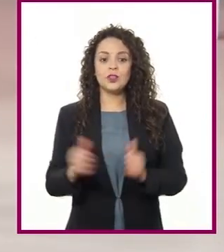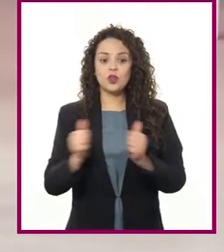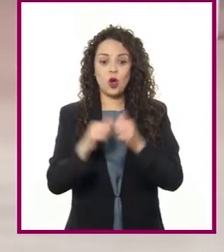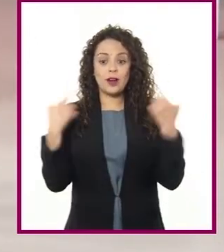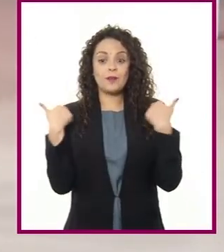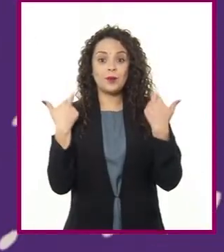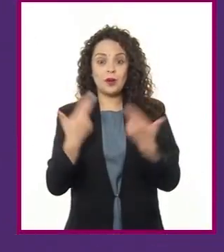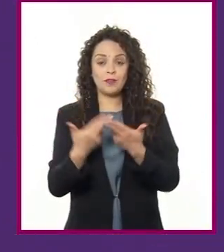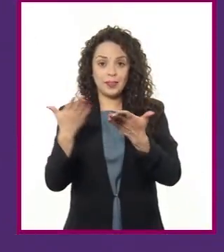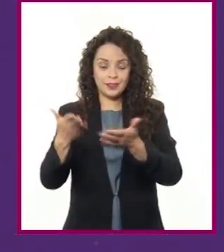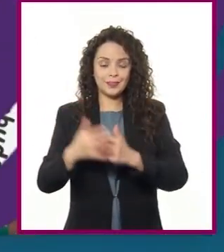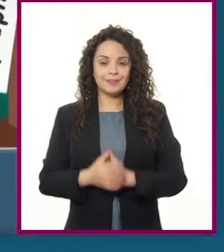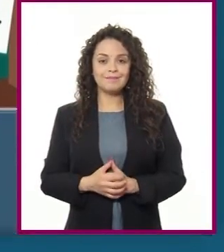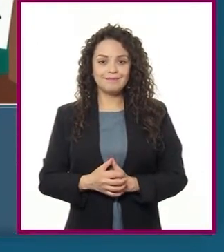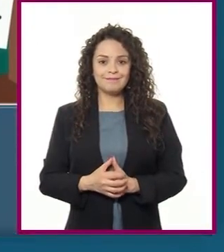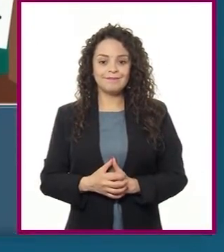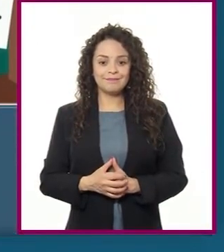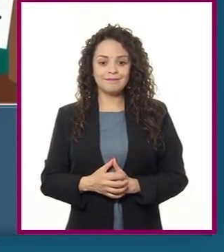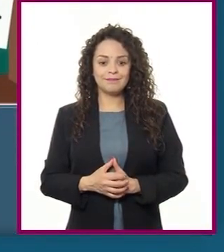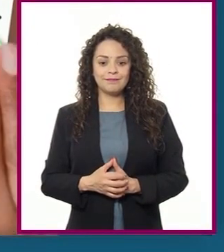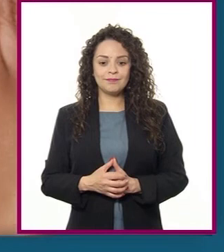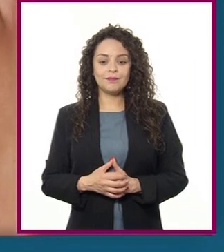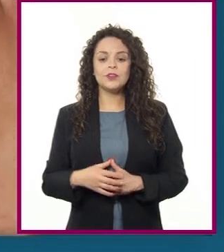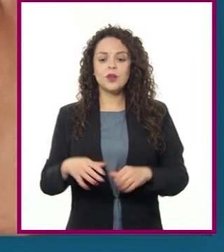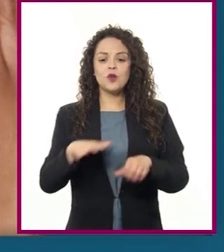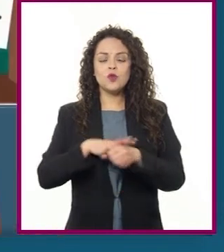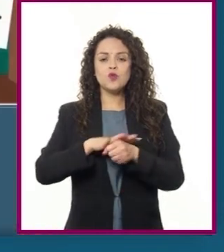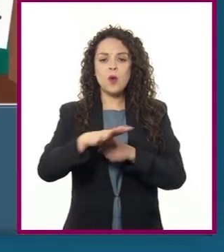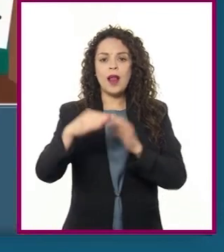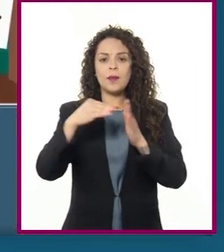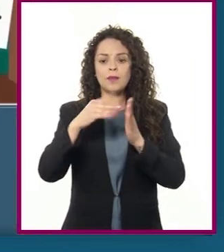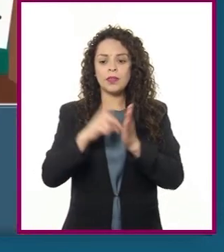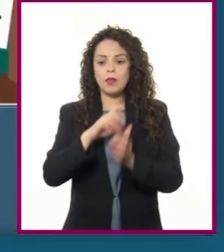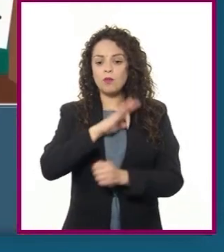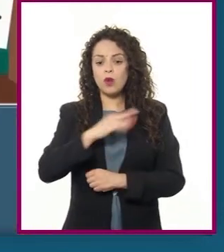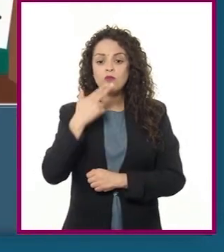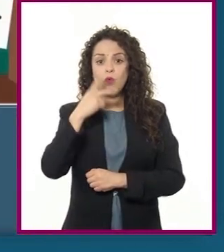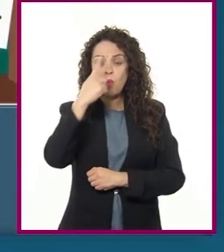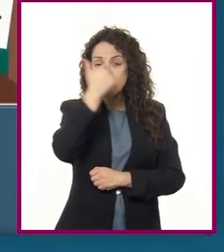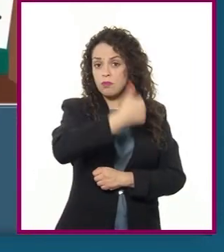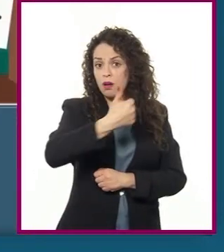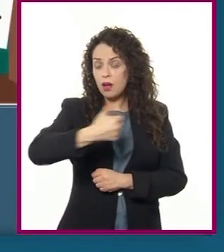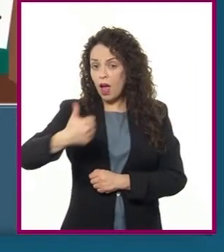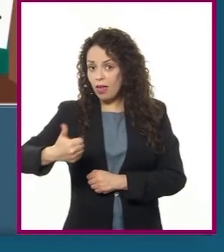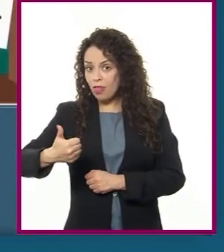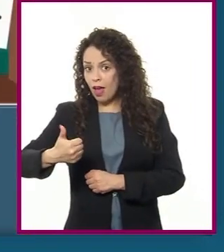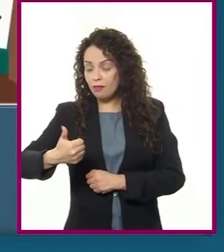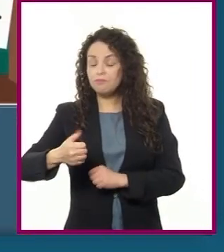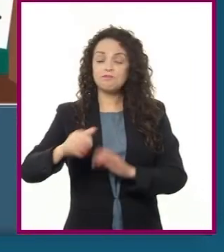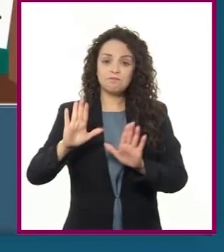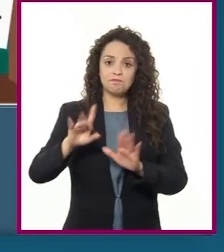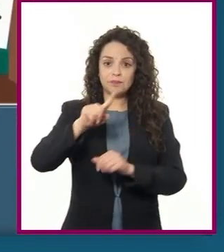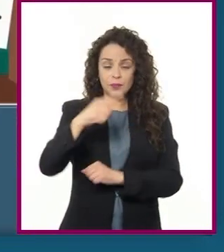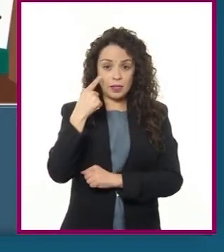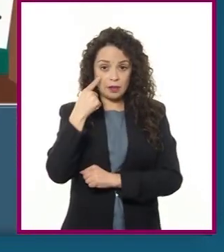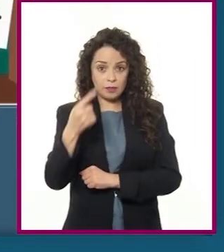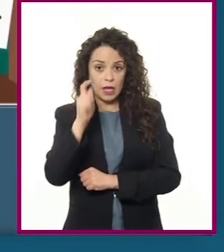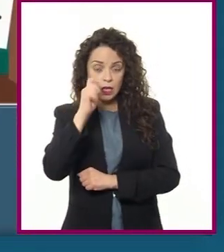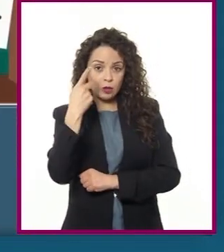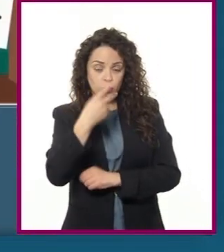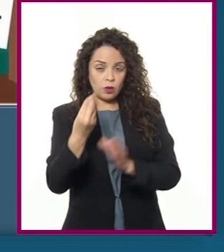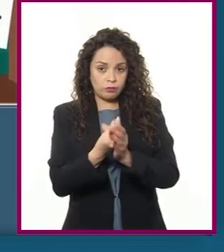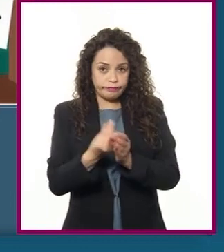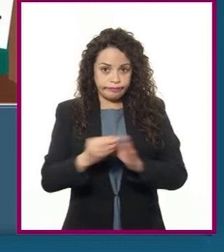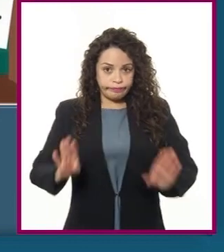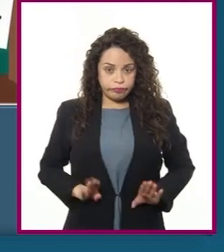profesor y profesora. ¿Cuáles métodos se pueden utilizar en cada caso? Tomen en cuenta las propiedades físicas de los